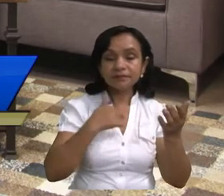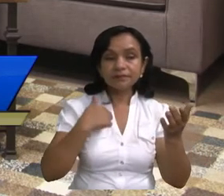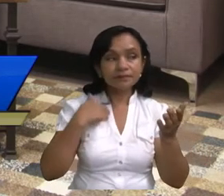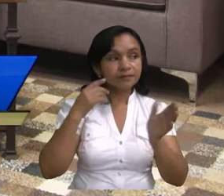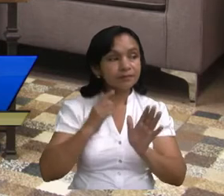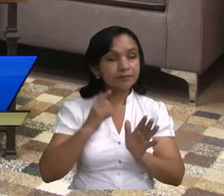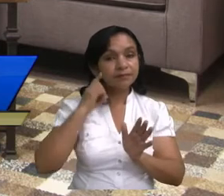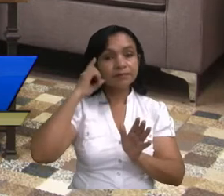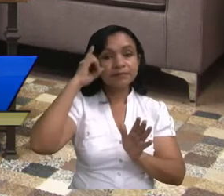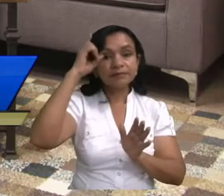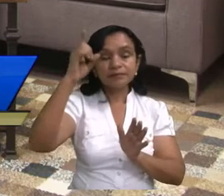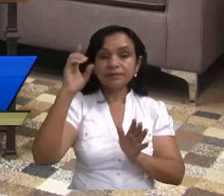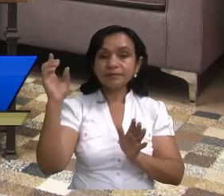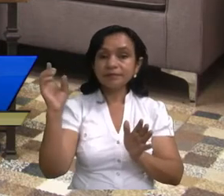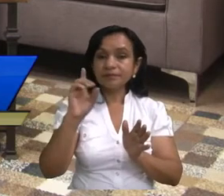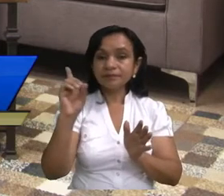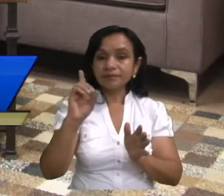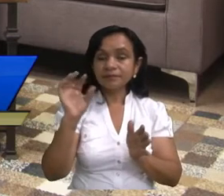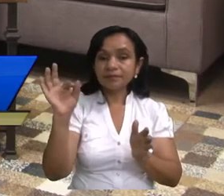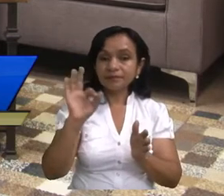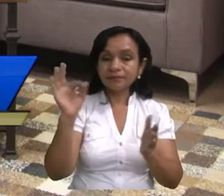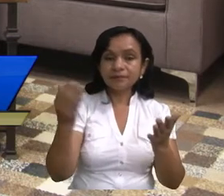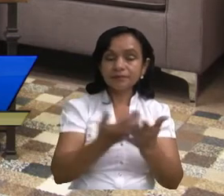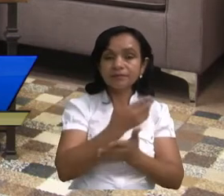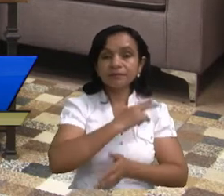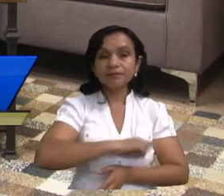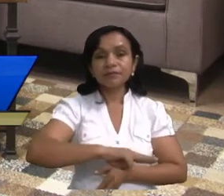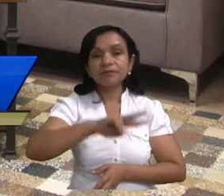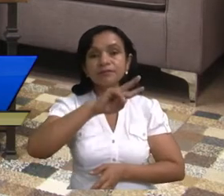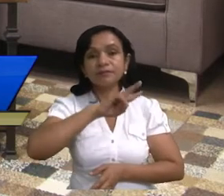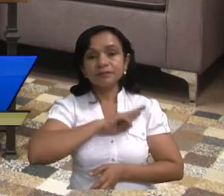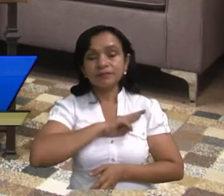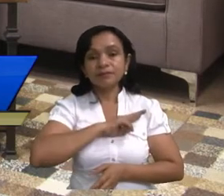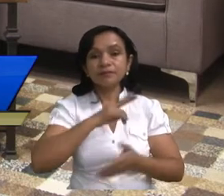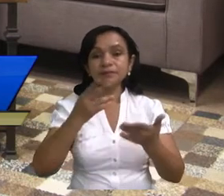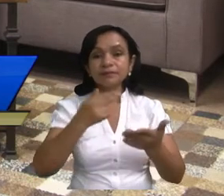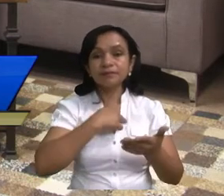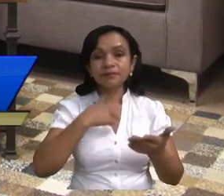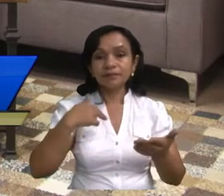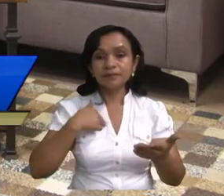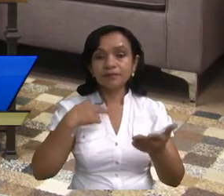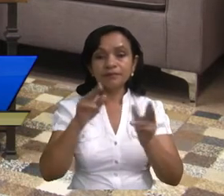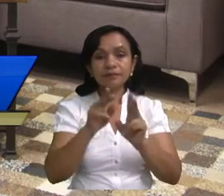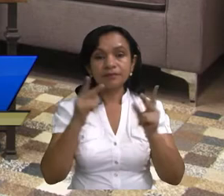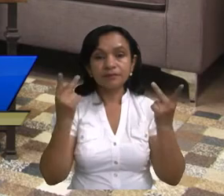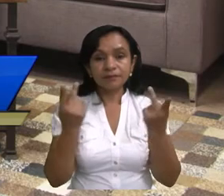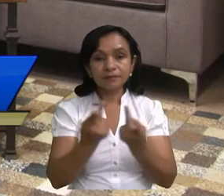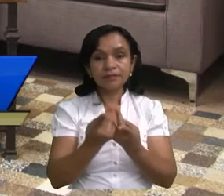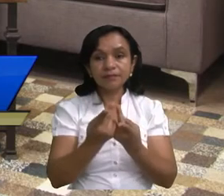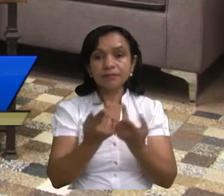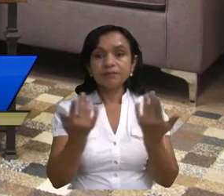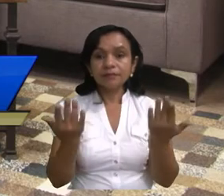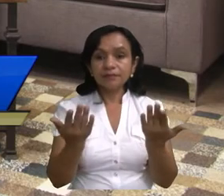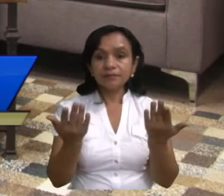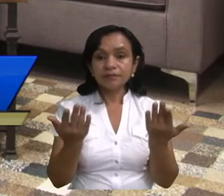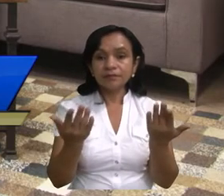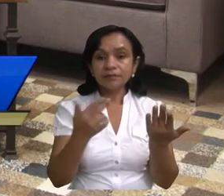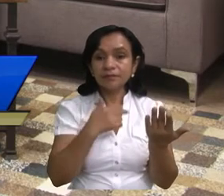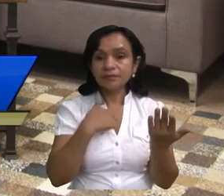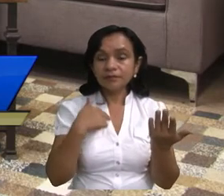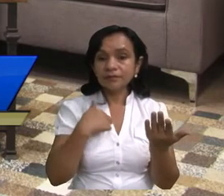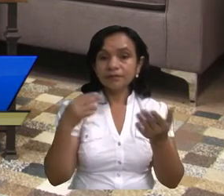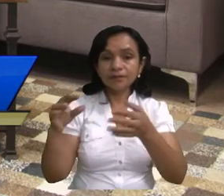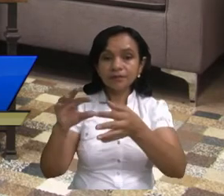desarrollar pensamiento, desarrollar valores, dar a conocer lo que está haciendo nuestro pueblo, es muy importante. Y esto es una